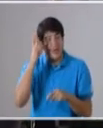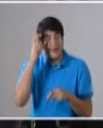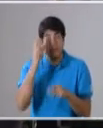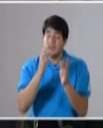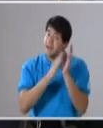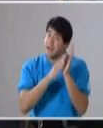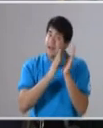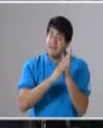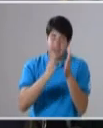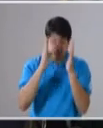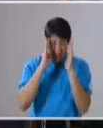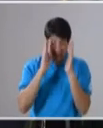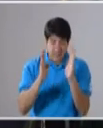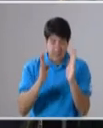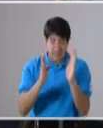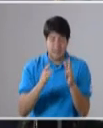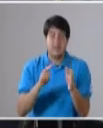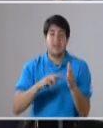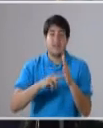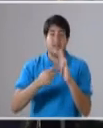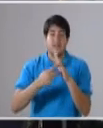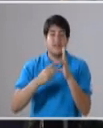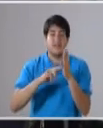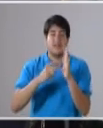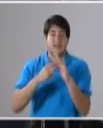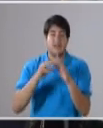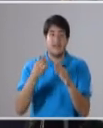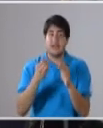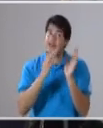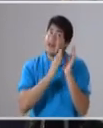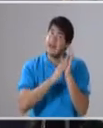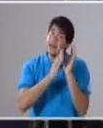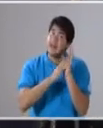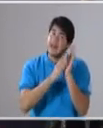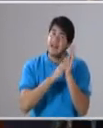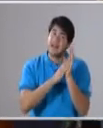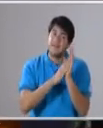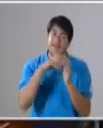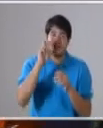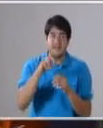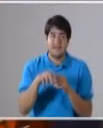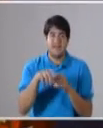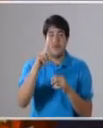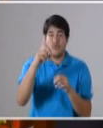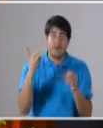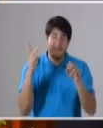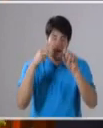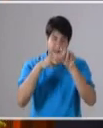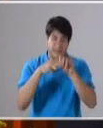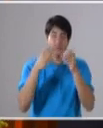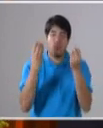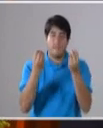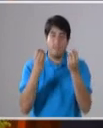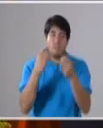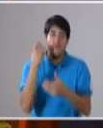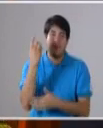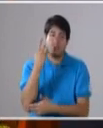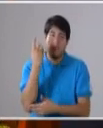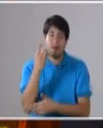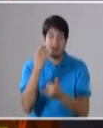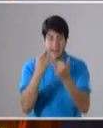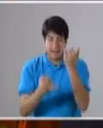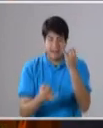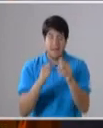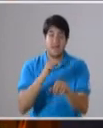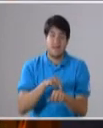atentamente, quiere decir que la alabanza tiene que tener una participación muy importante en el final del tiempo y